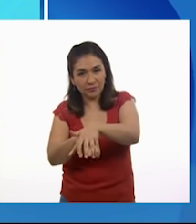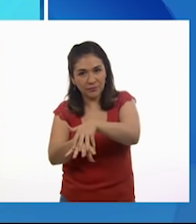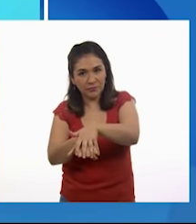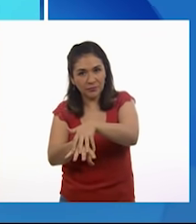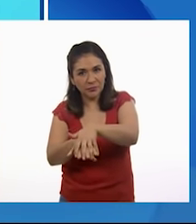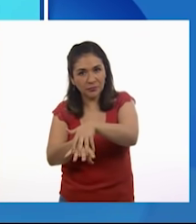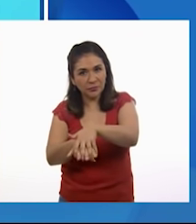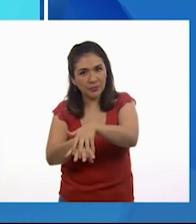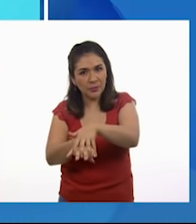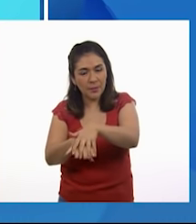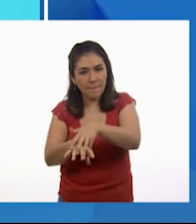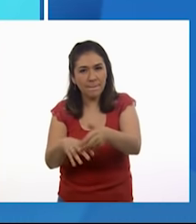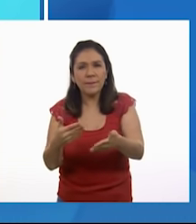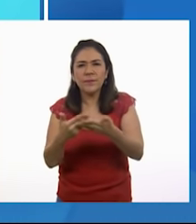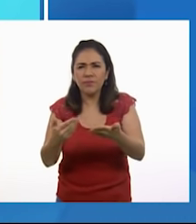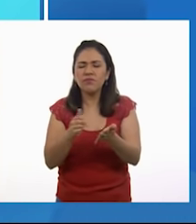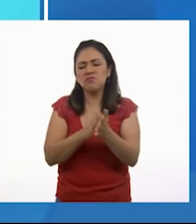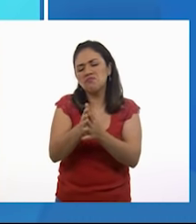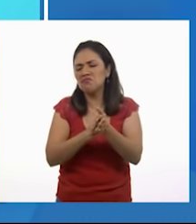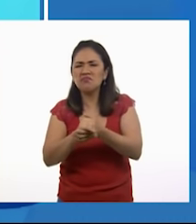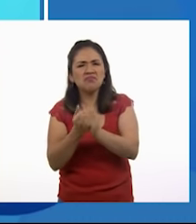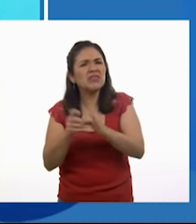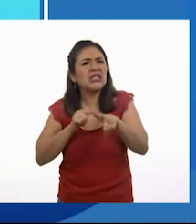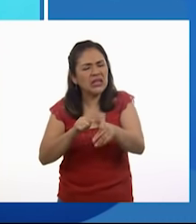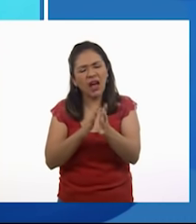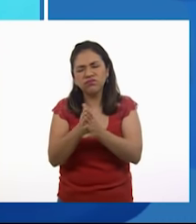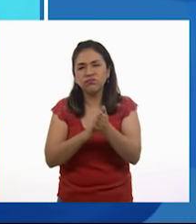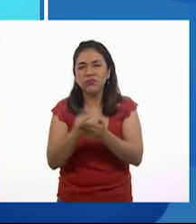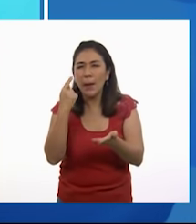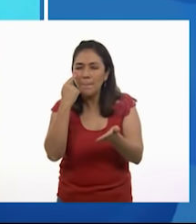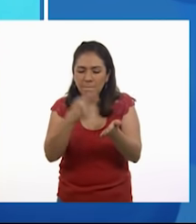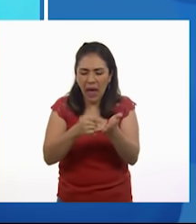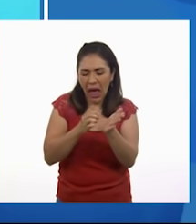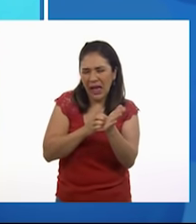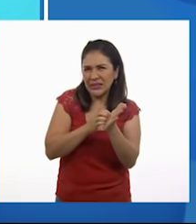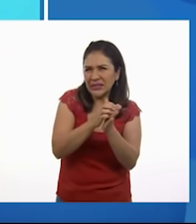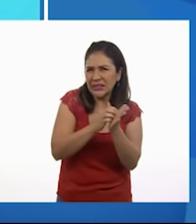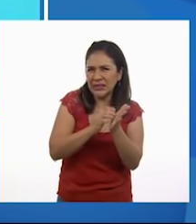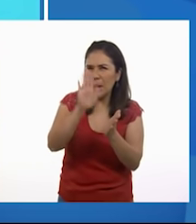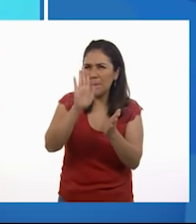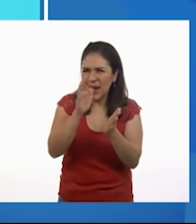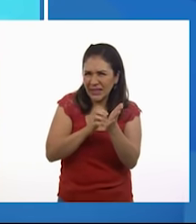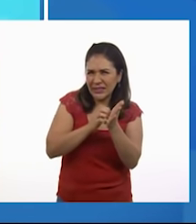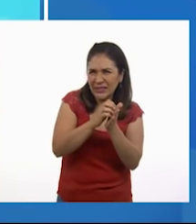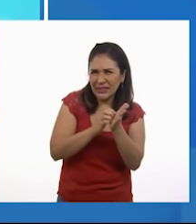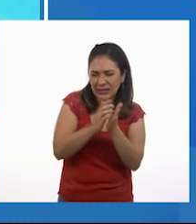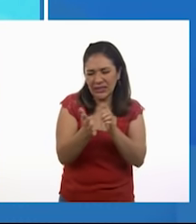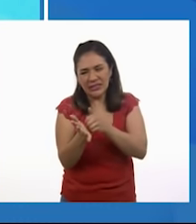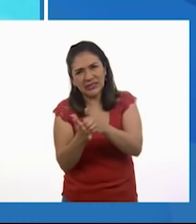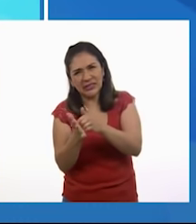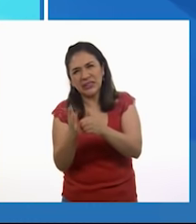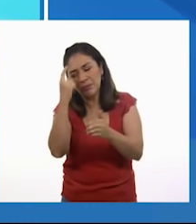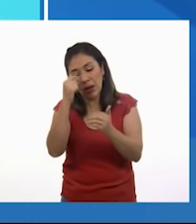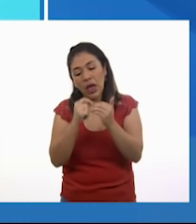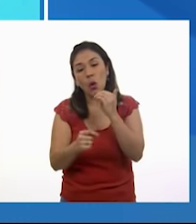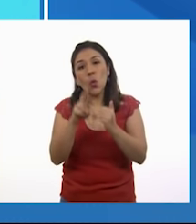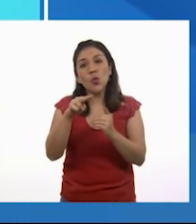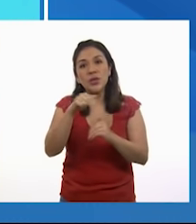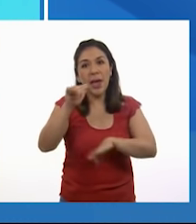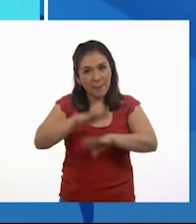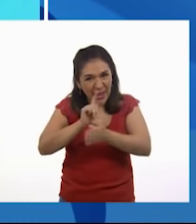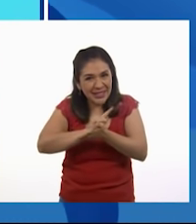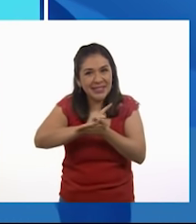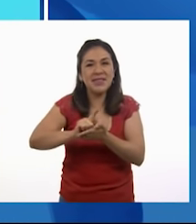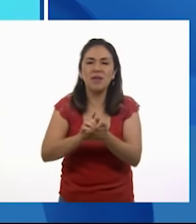mismo con la otra mano frota los dedos horas como que rasguñada palmas de tus manos para lavar tus